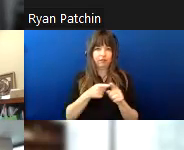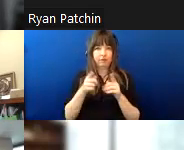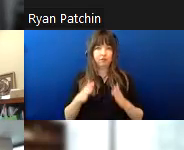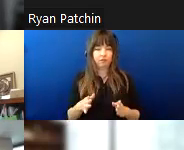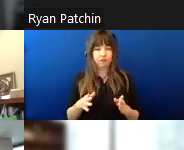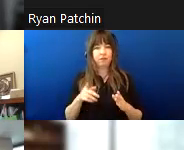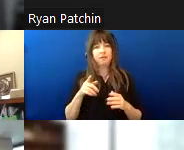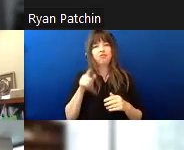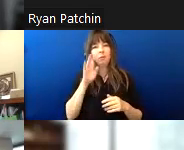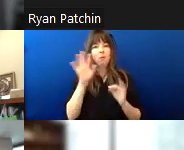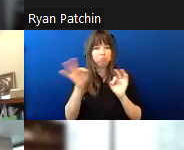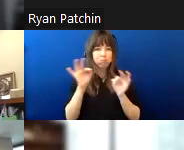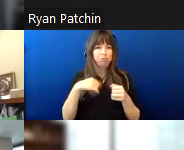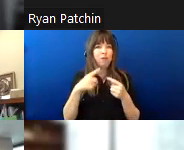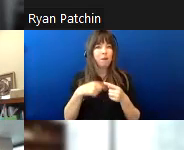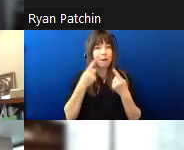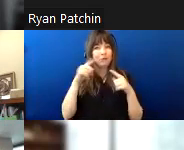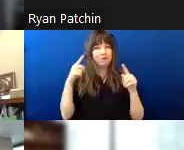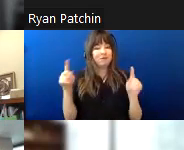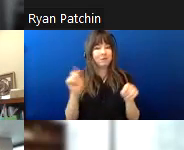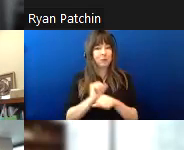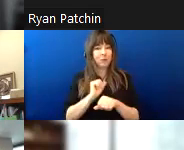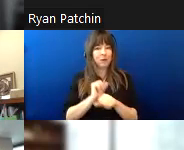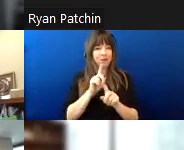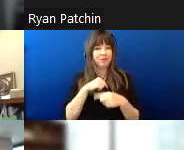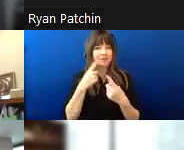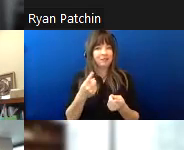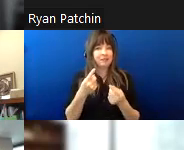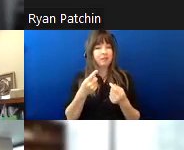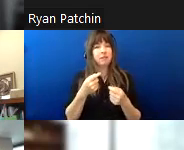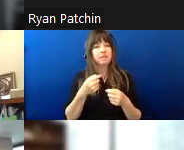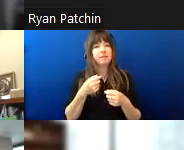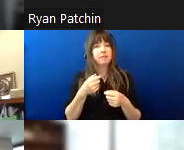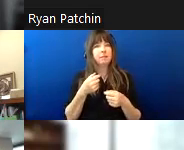para compartir con nosotros para que todavía se está